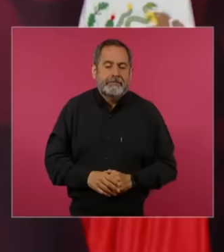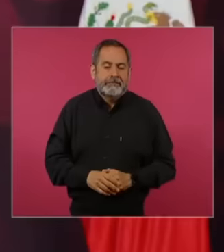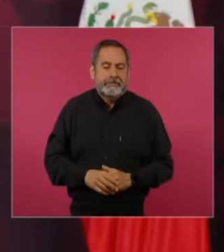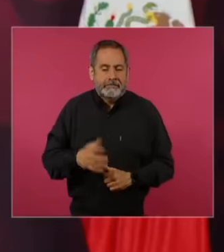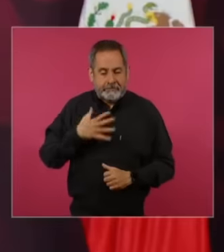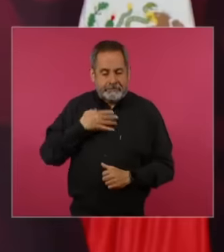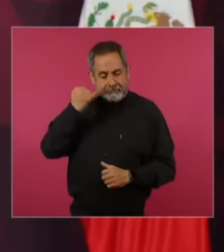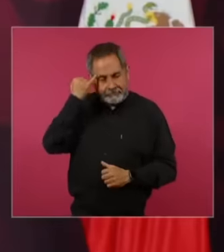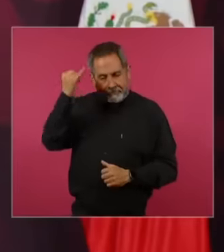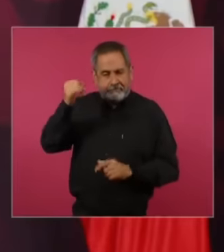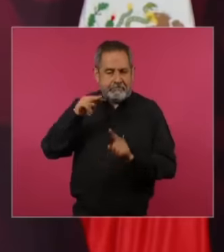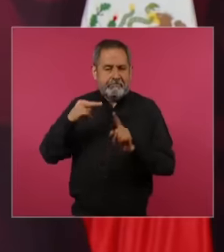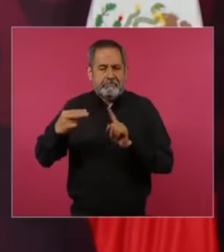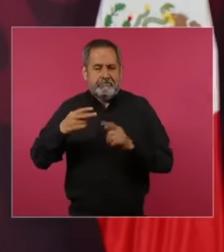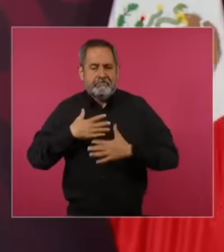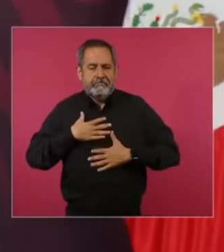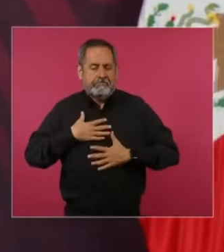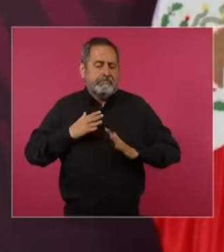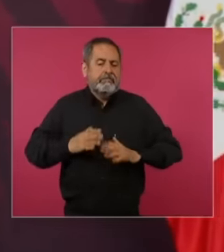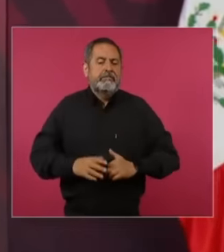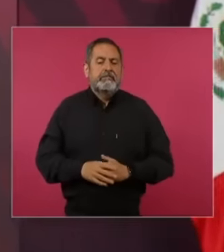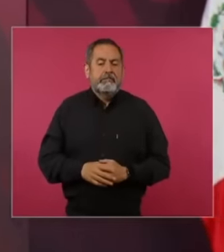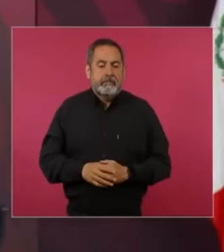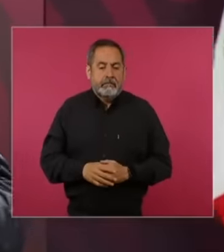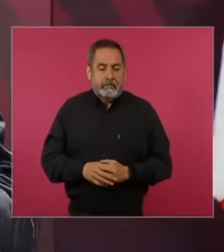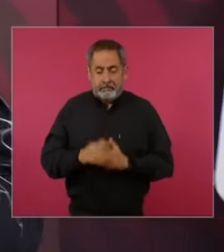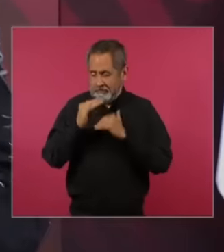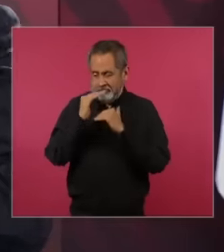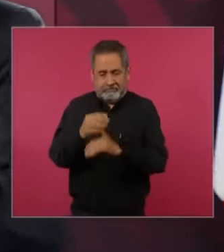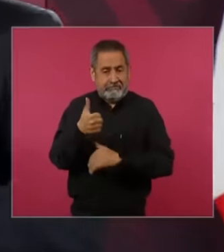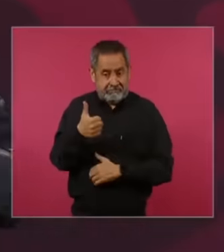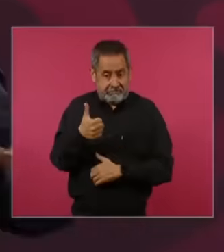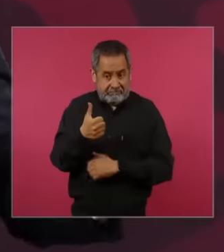mi punto de vista. Pero 6